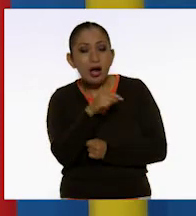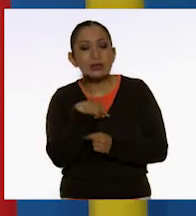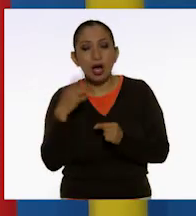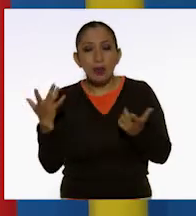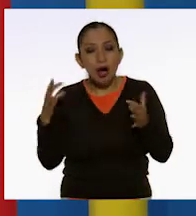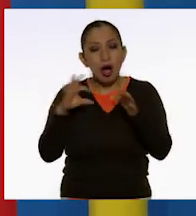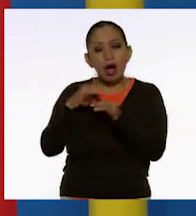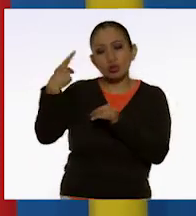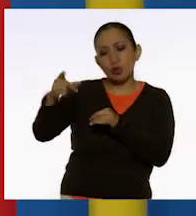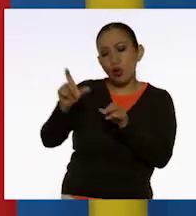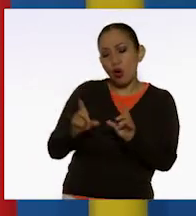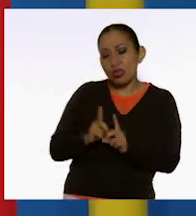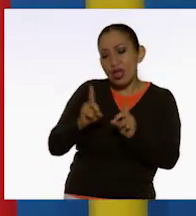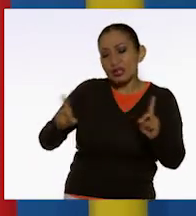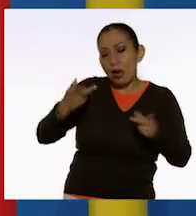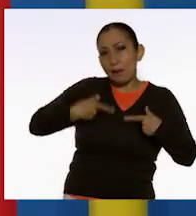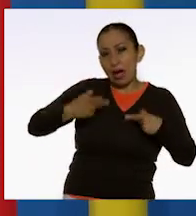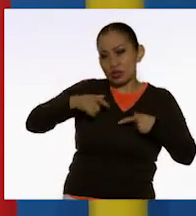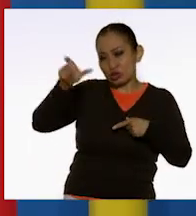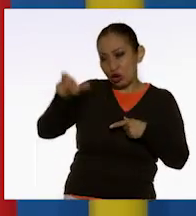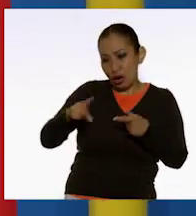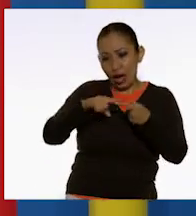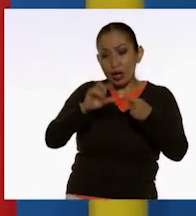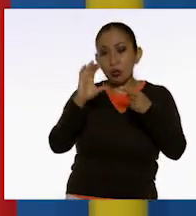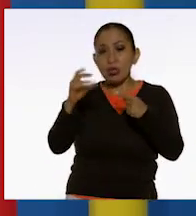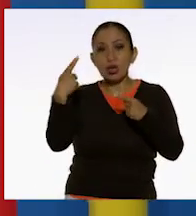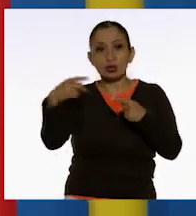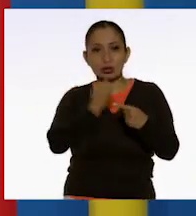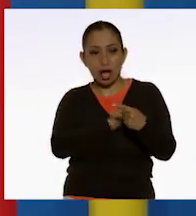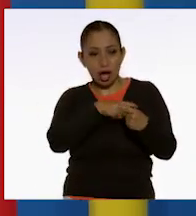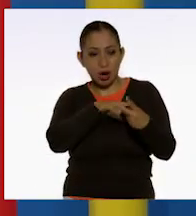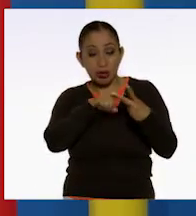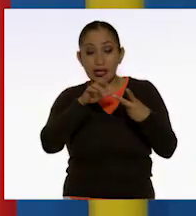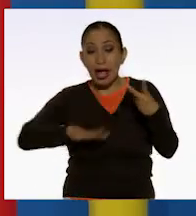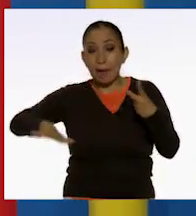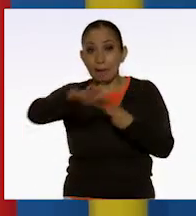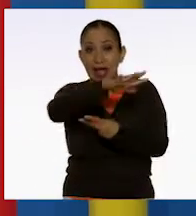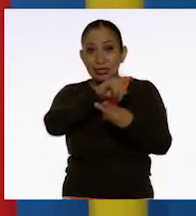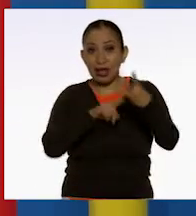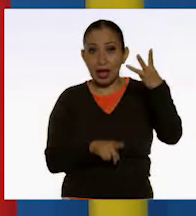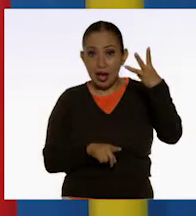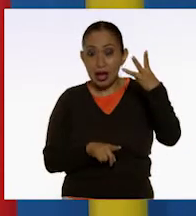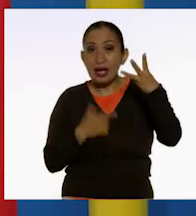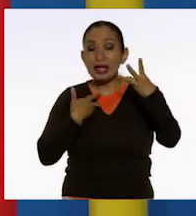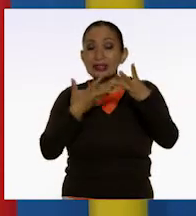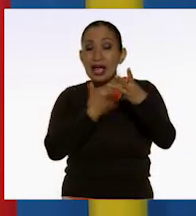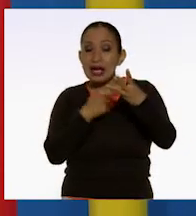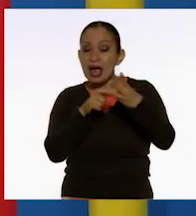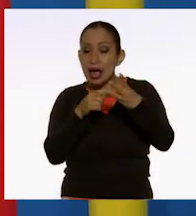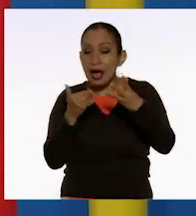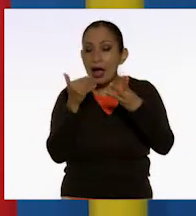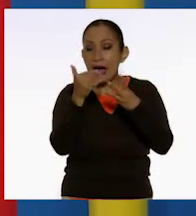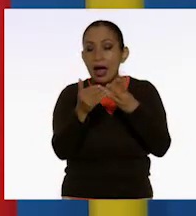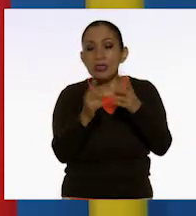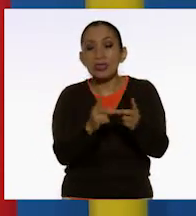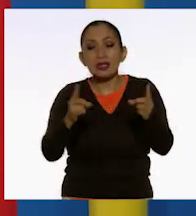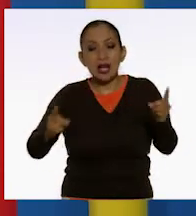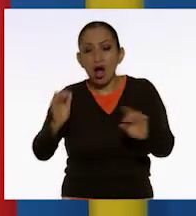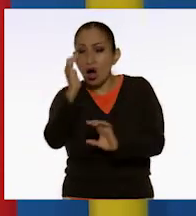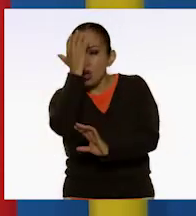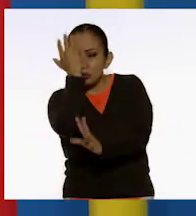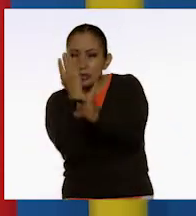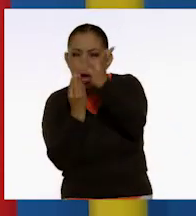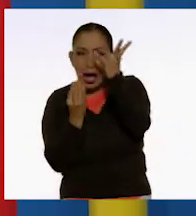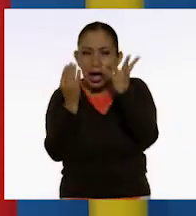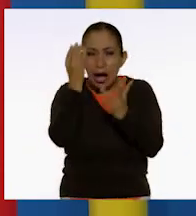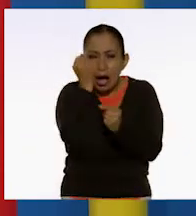relacionan con su desarrollo personal y con el cuidado de su salud y del ambiente, e integran y avanzan en el desarrollo de